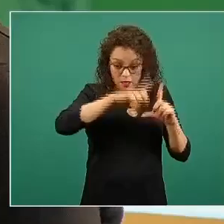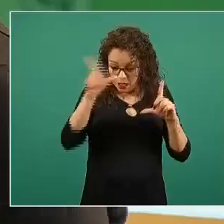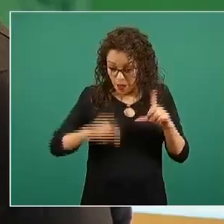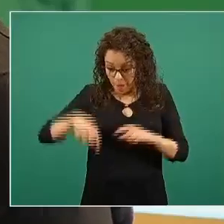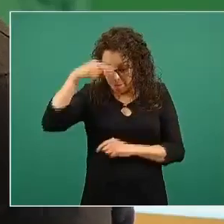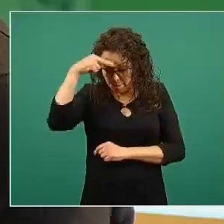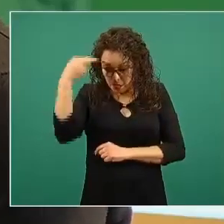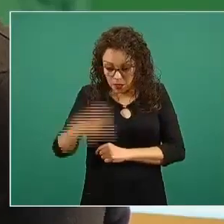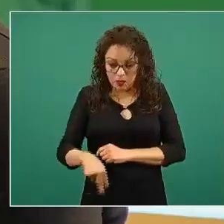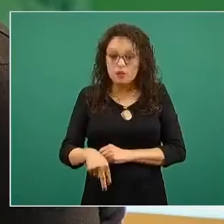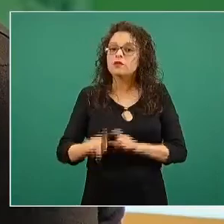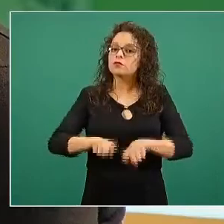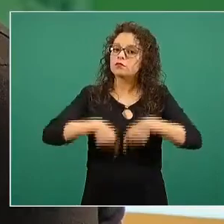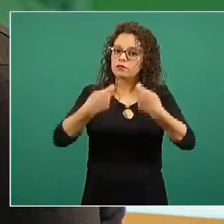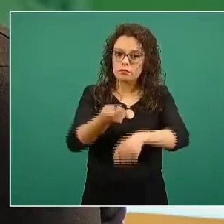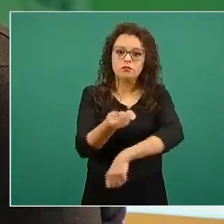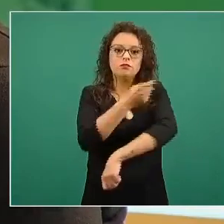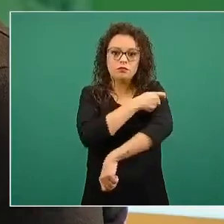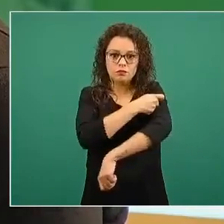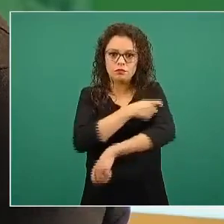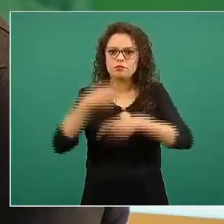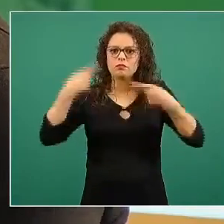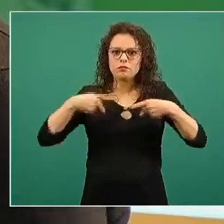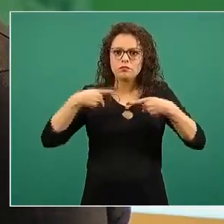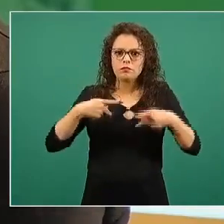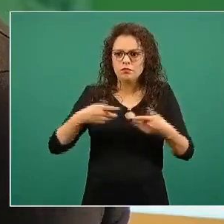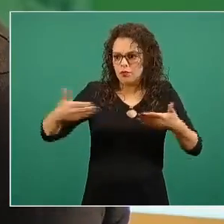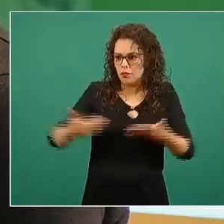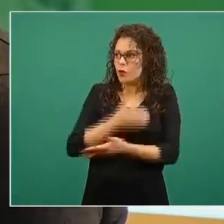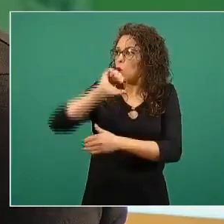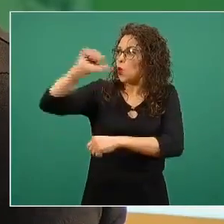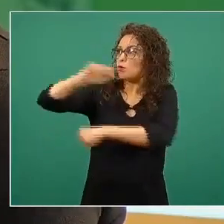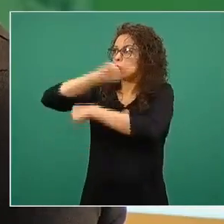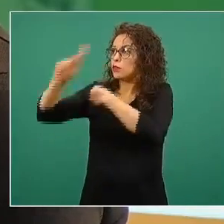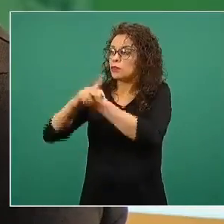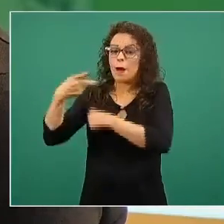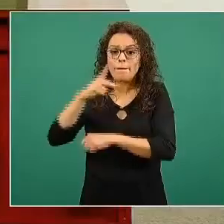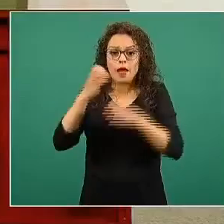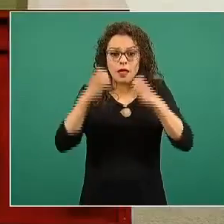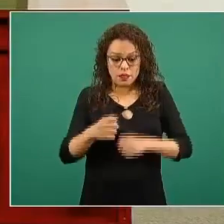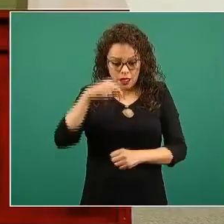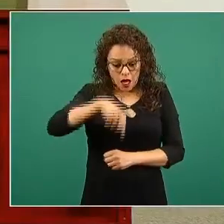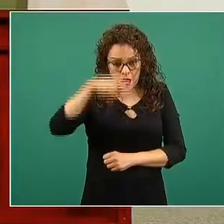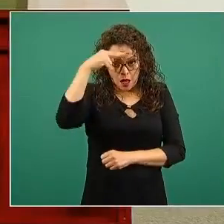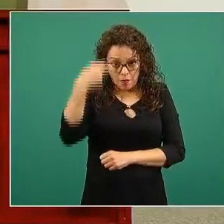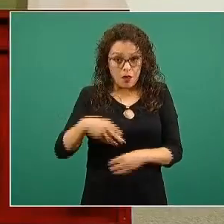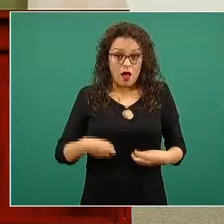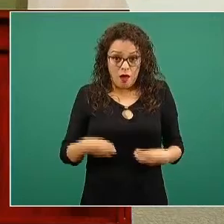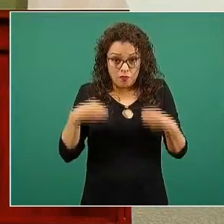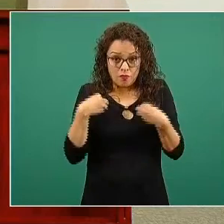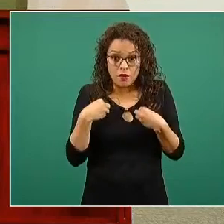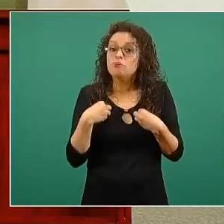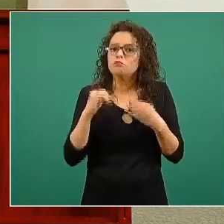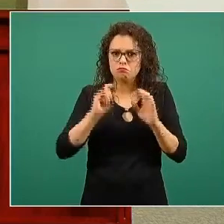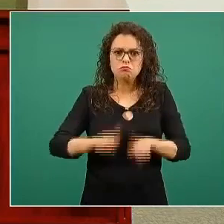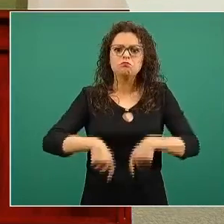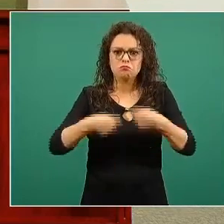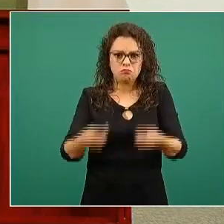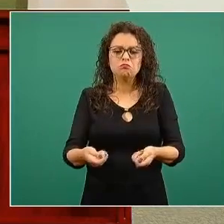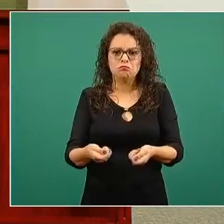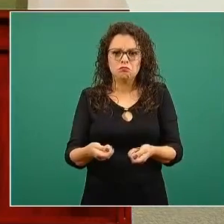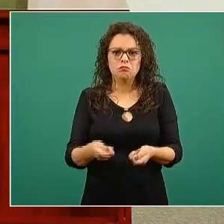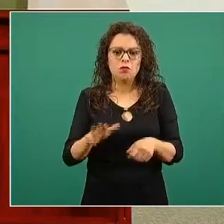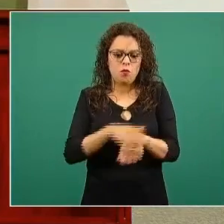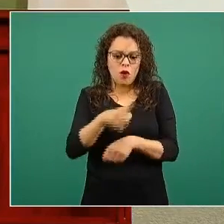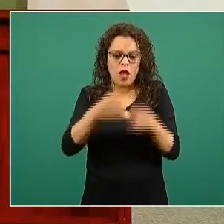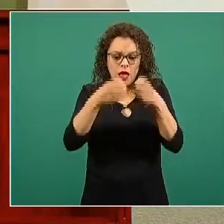México por cuestiones laborales, educativas o por algún otro tipo, pero que estén residiendo en México, van a recibir también, están